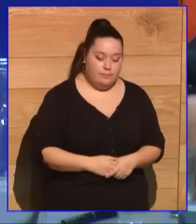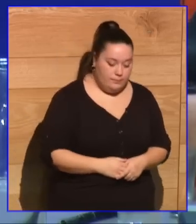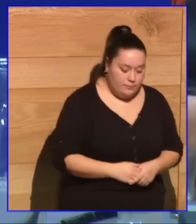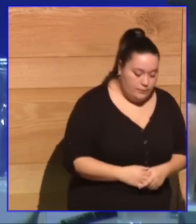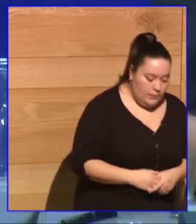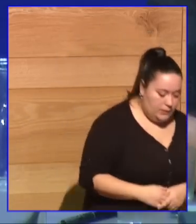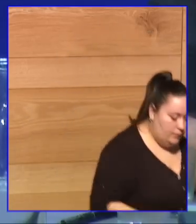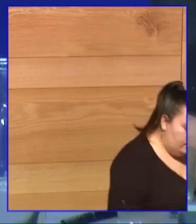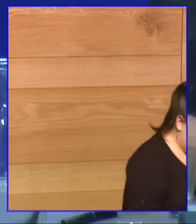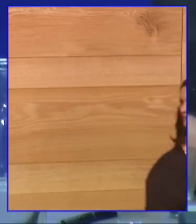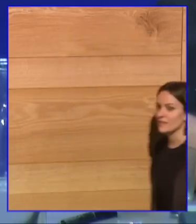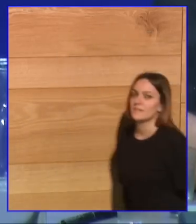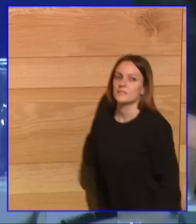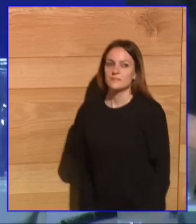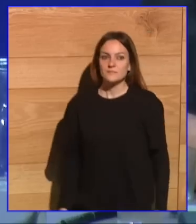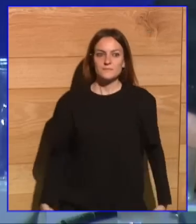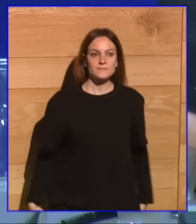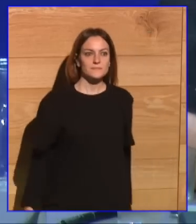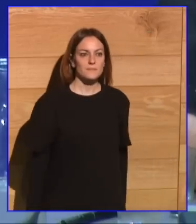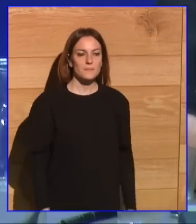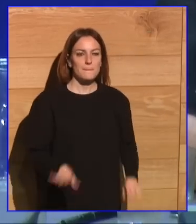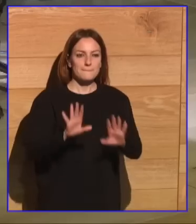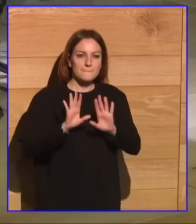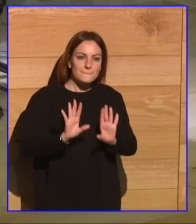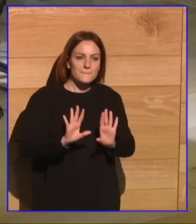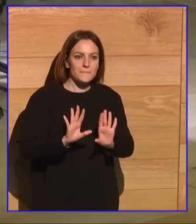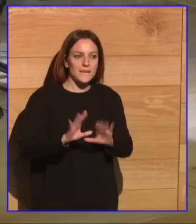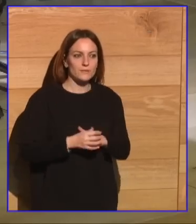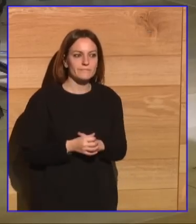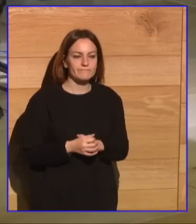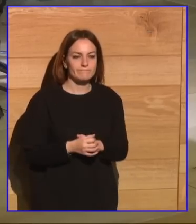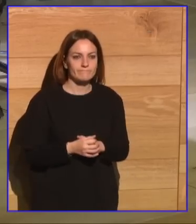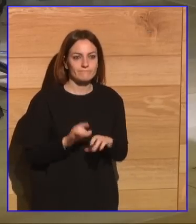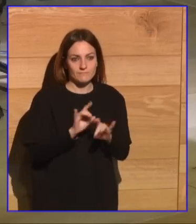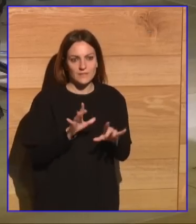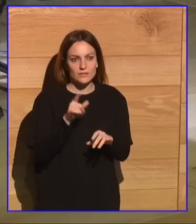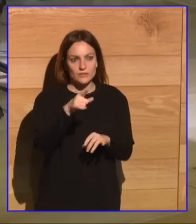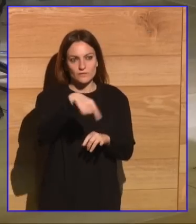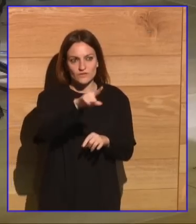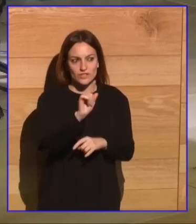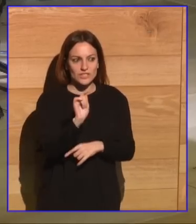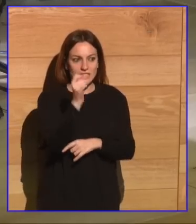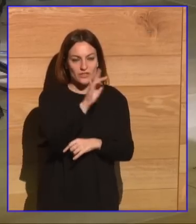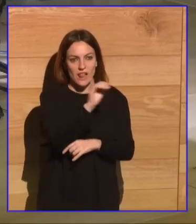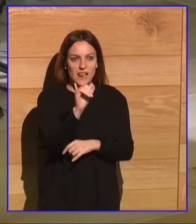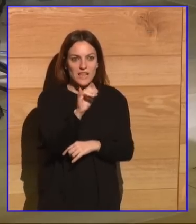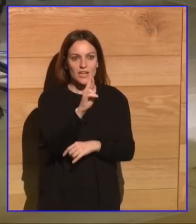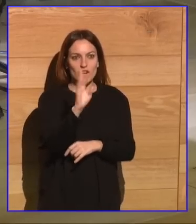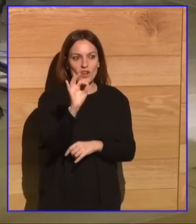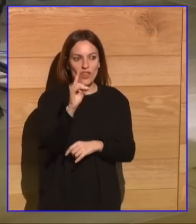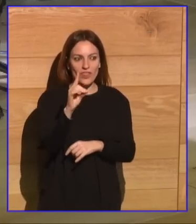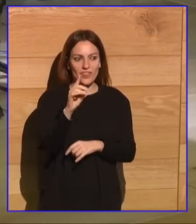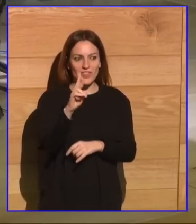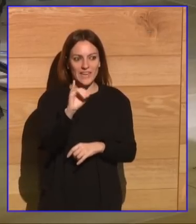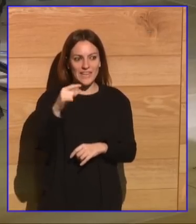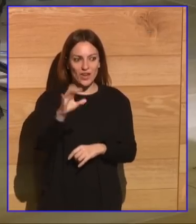Por compensar un poco, ¿no? Claro. Pero, bueno, claro. O sea, los que habéis tenido éxito, Rodrigo, tú,